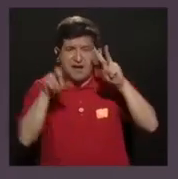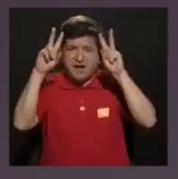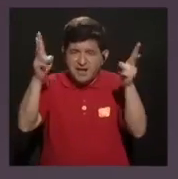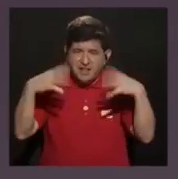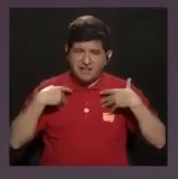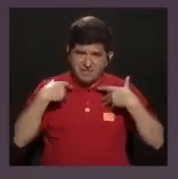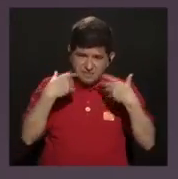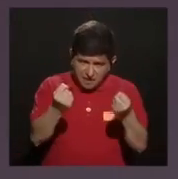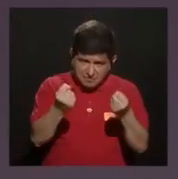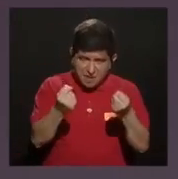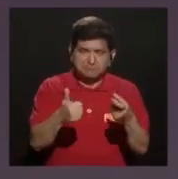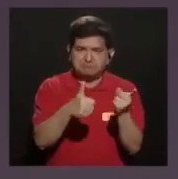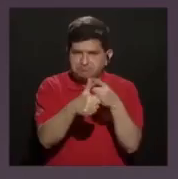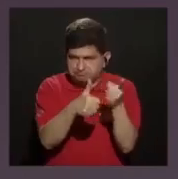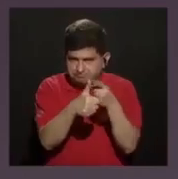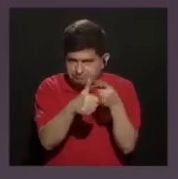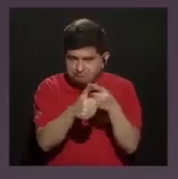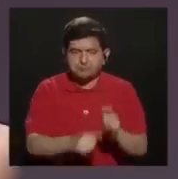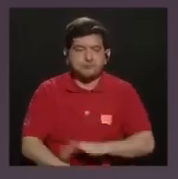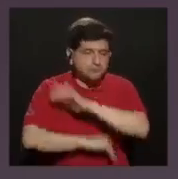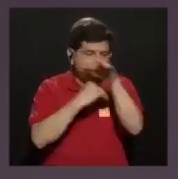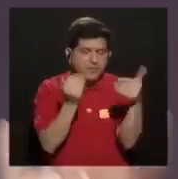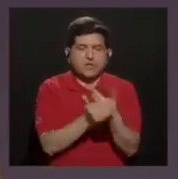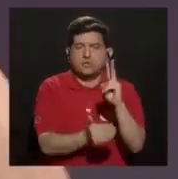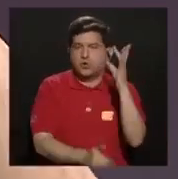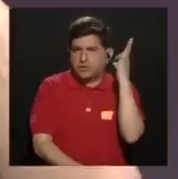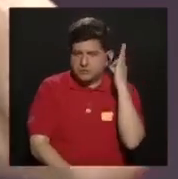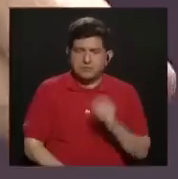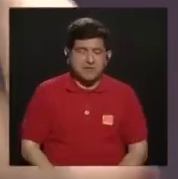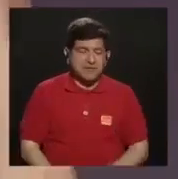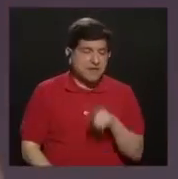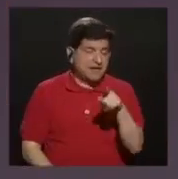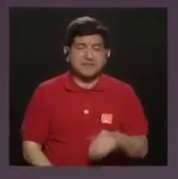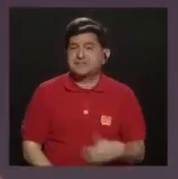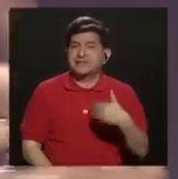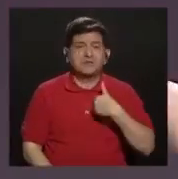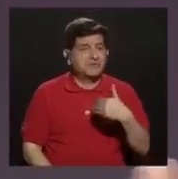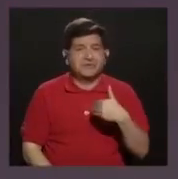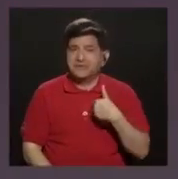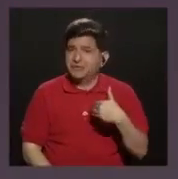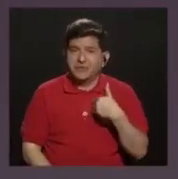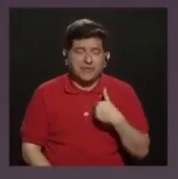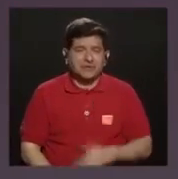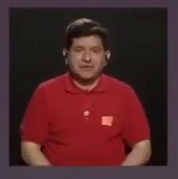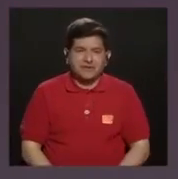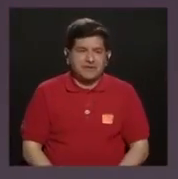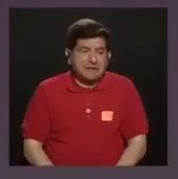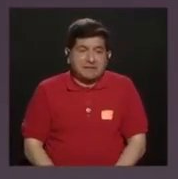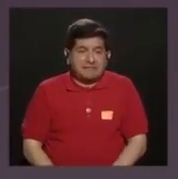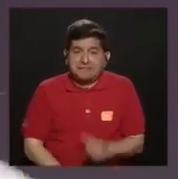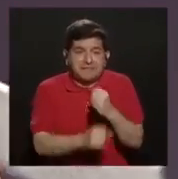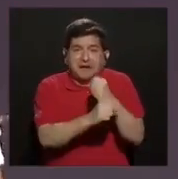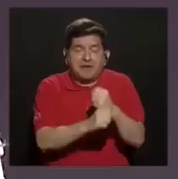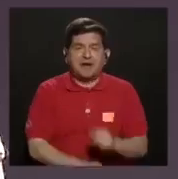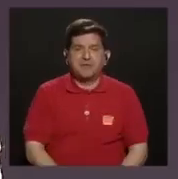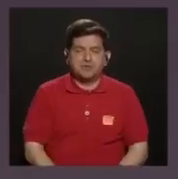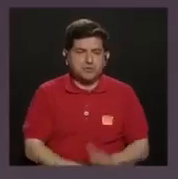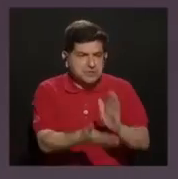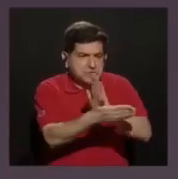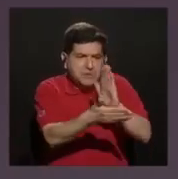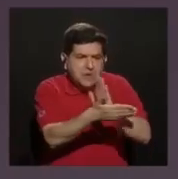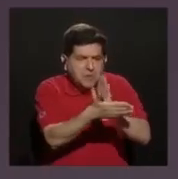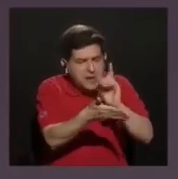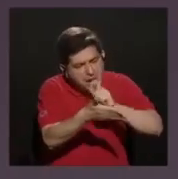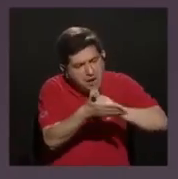de salud, comenzamos con el tema de salud porque todas las compañeras estábamos en la calle. Entonces nosotras hicimos proyectos así con una hoja de papel